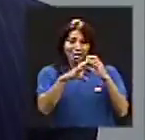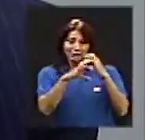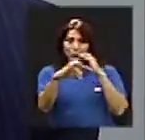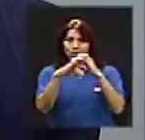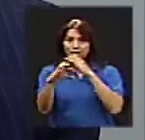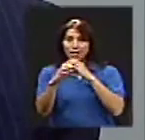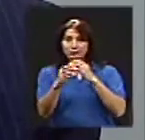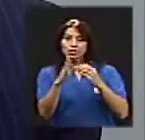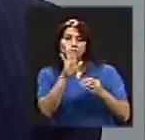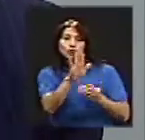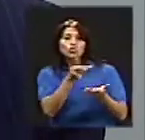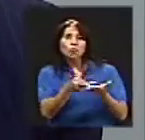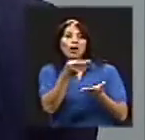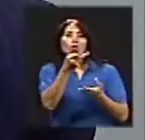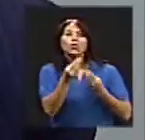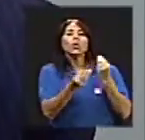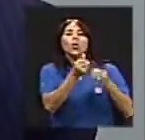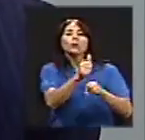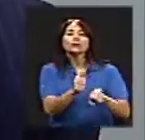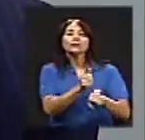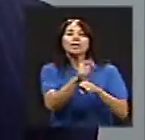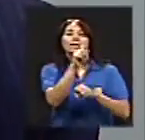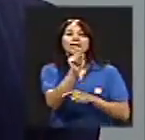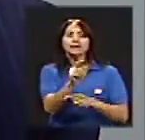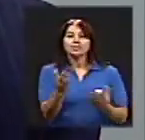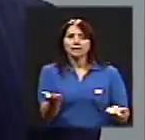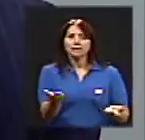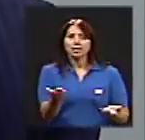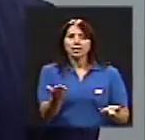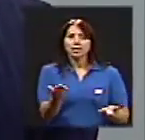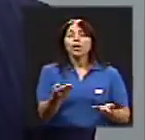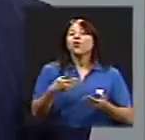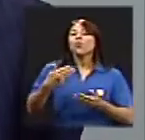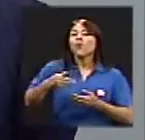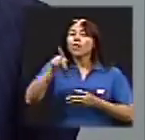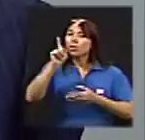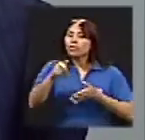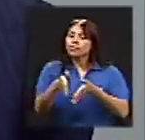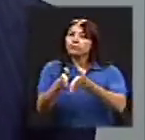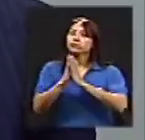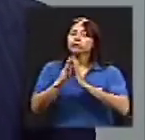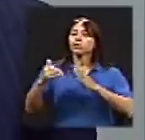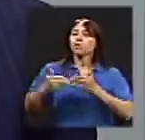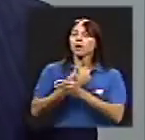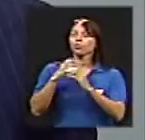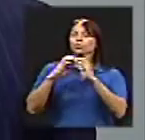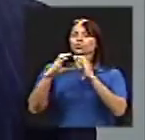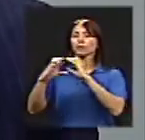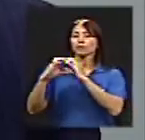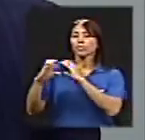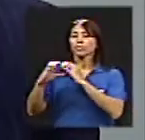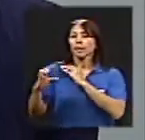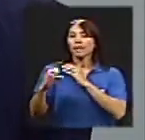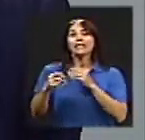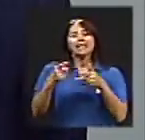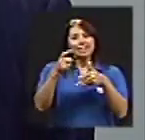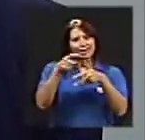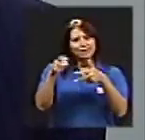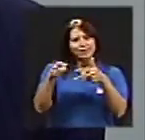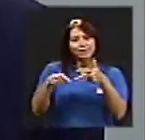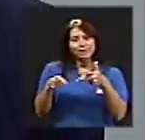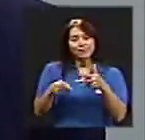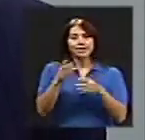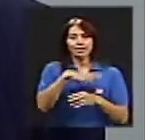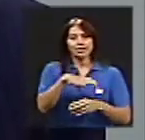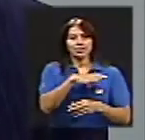determina, cuándo es que se deben autorizar nuevas unidades de transporte, etcétera. Hay una serie de detalles ahí que